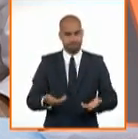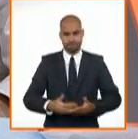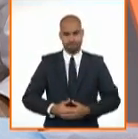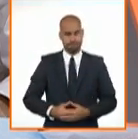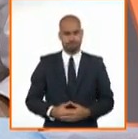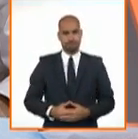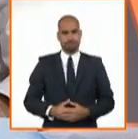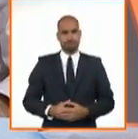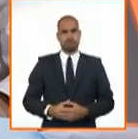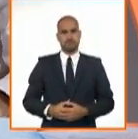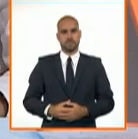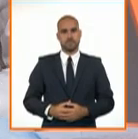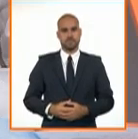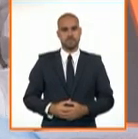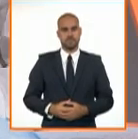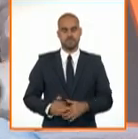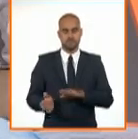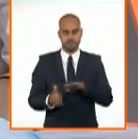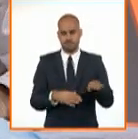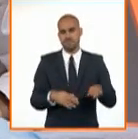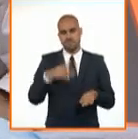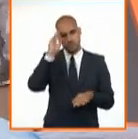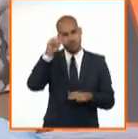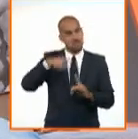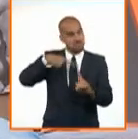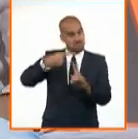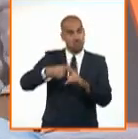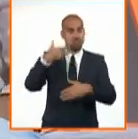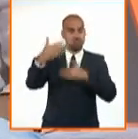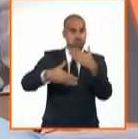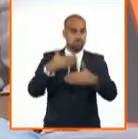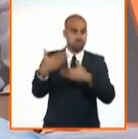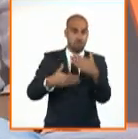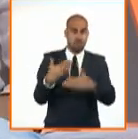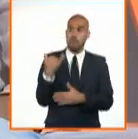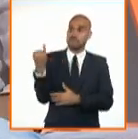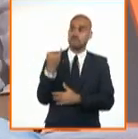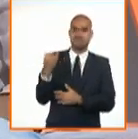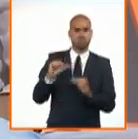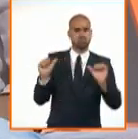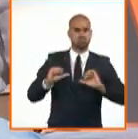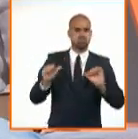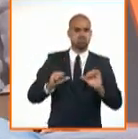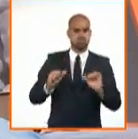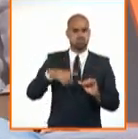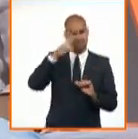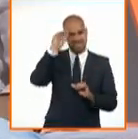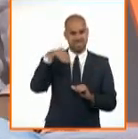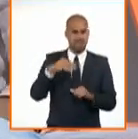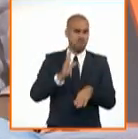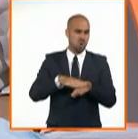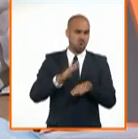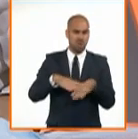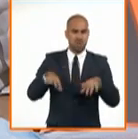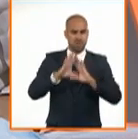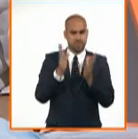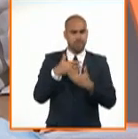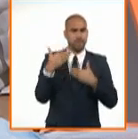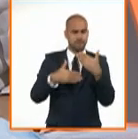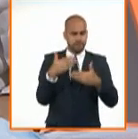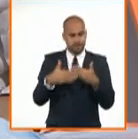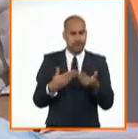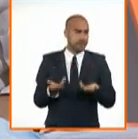está la compleja situación internacional que se ha creado en los últimos en los últimos tiempos motivado por toda la situación y